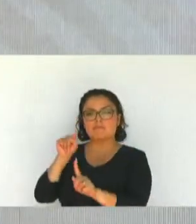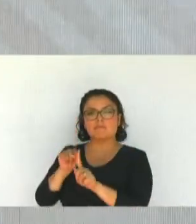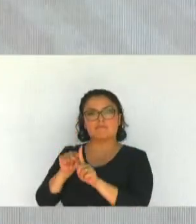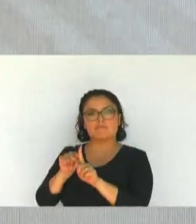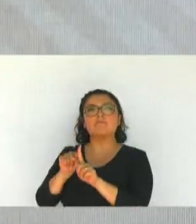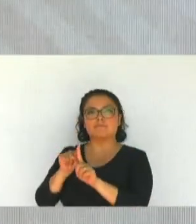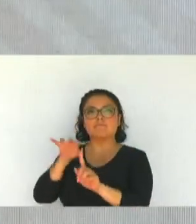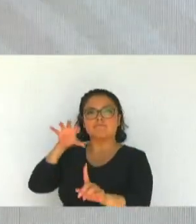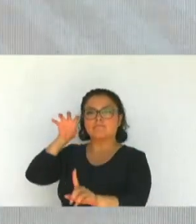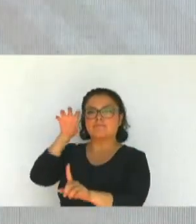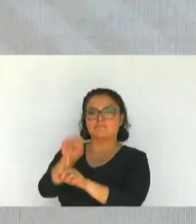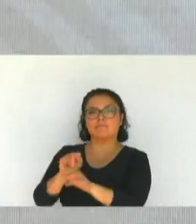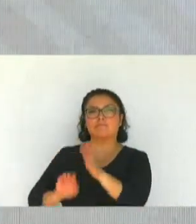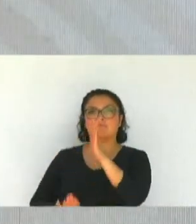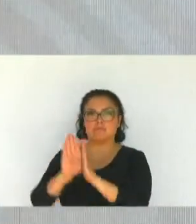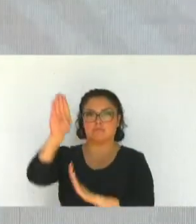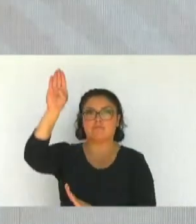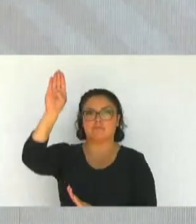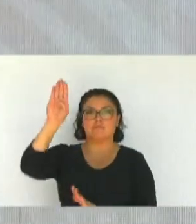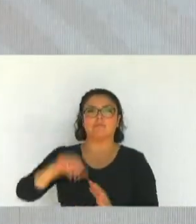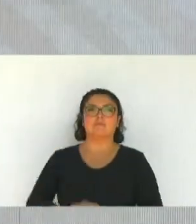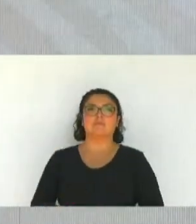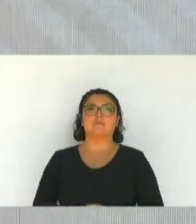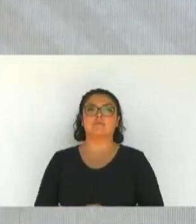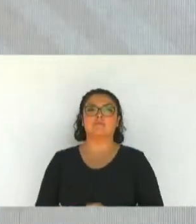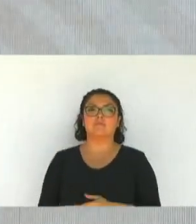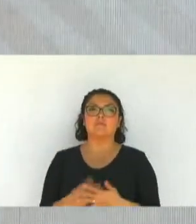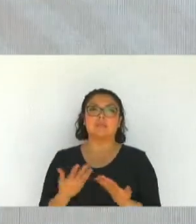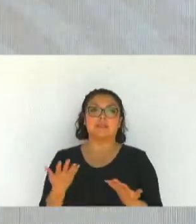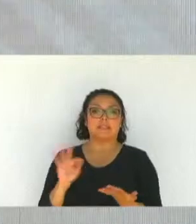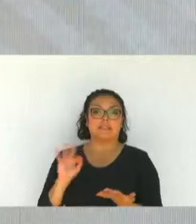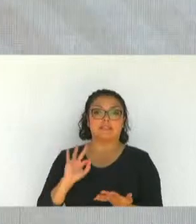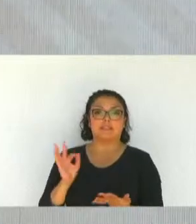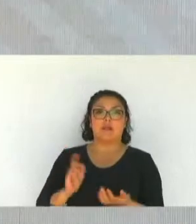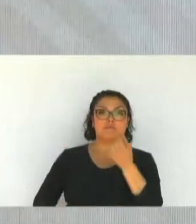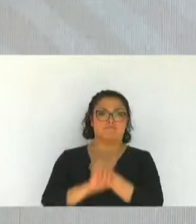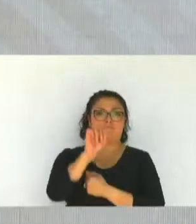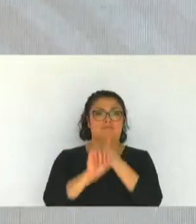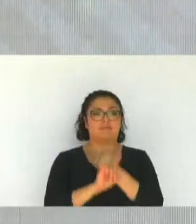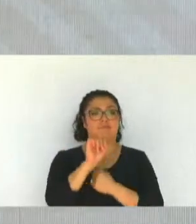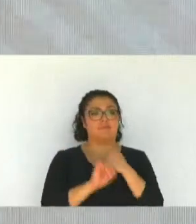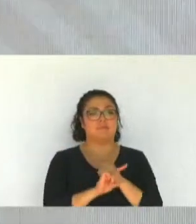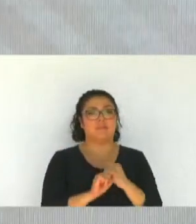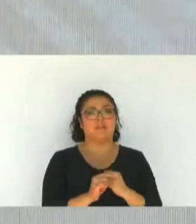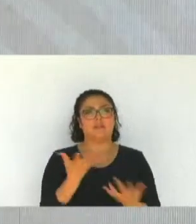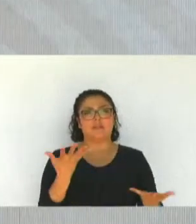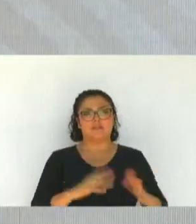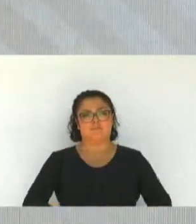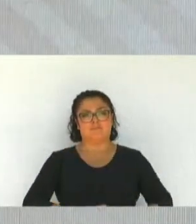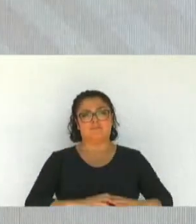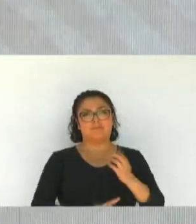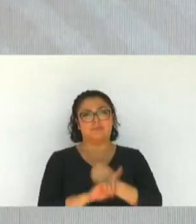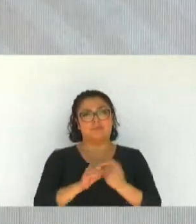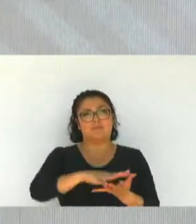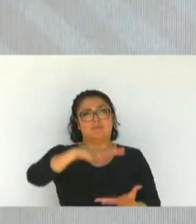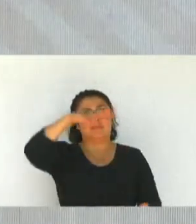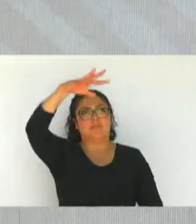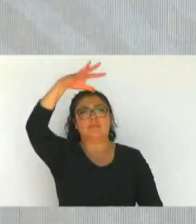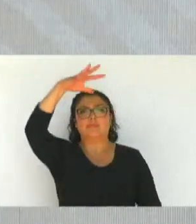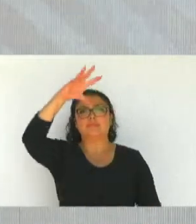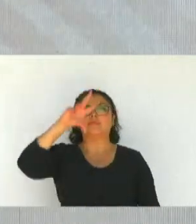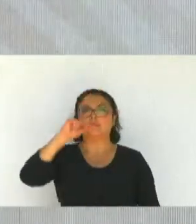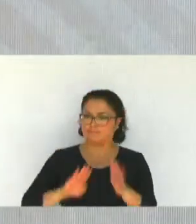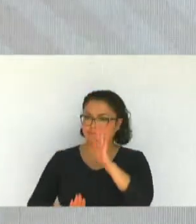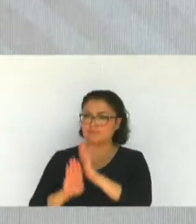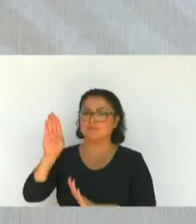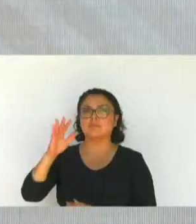y vencer las adversidades que parecían insuperables. Así, con este pensamiento,